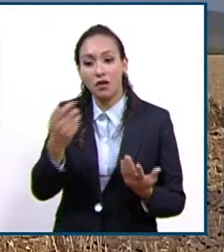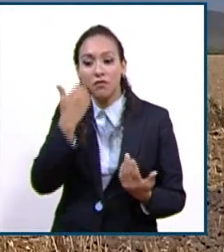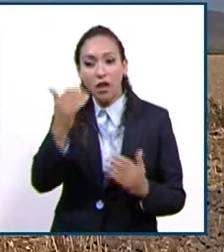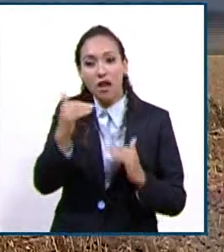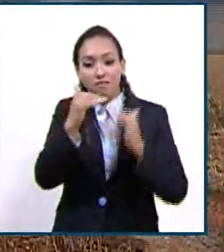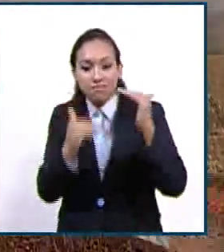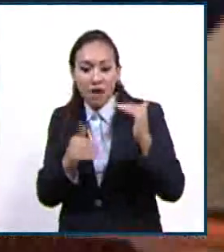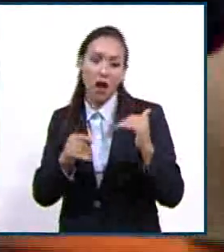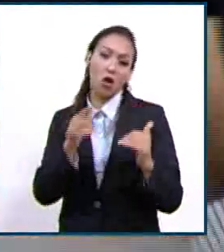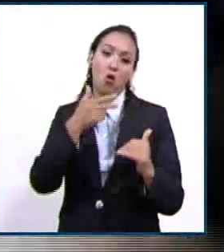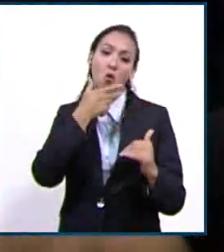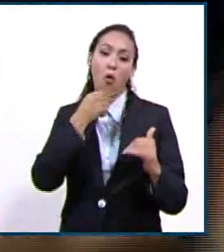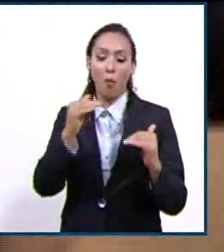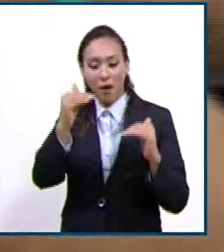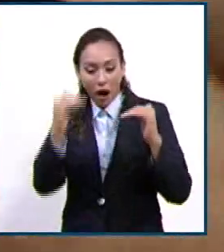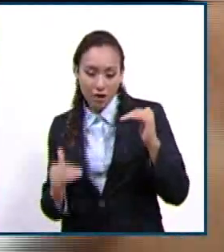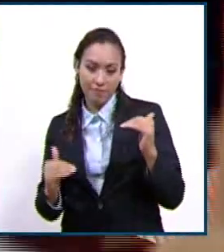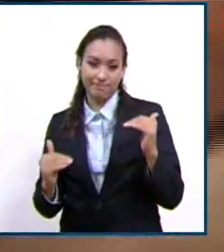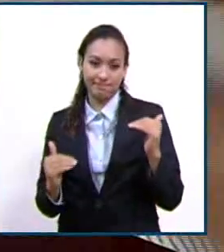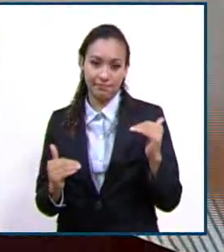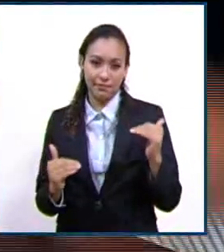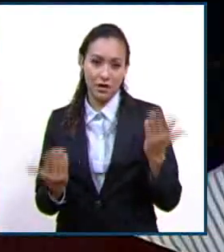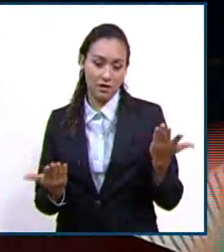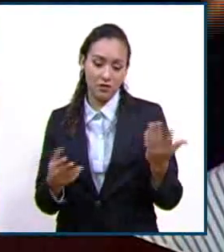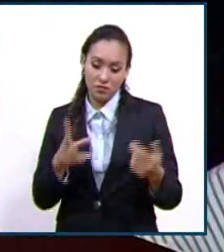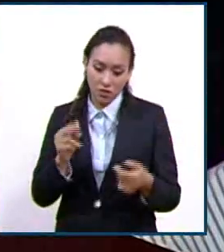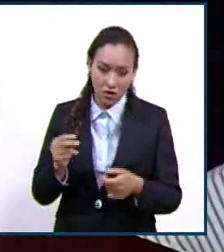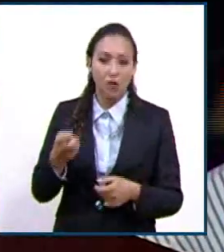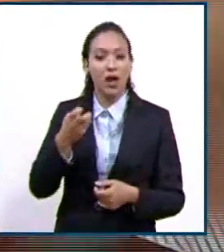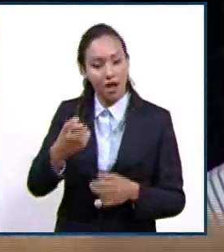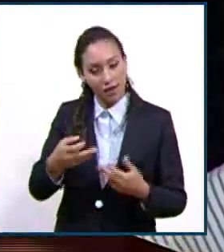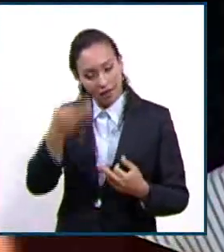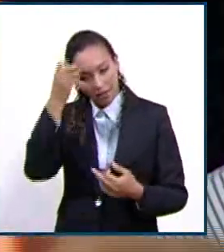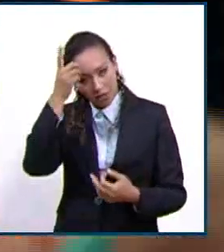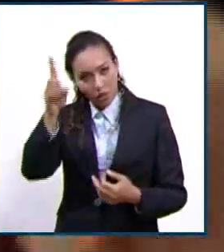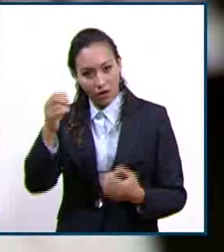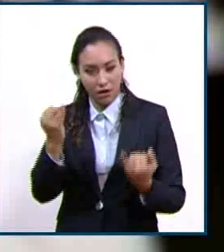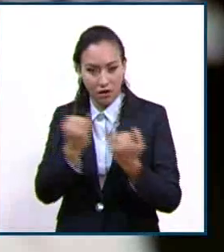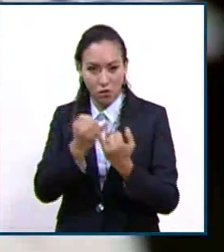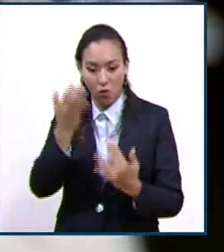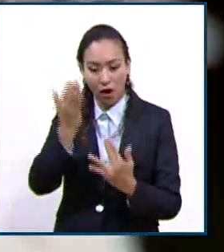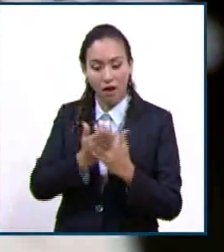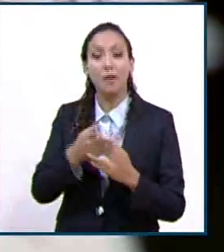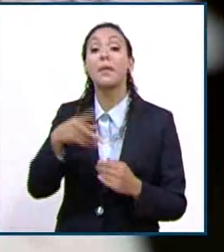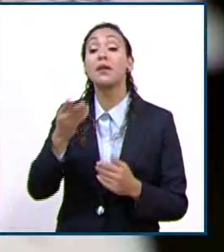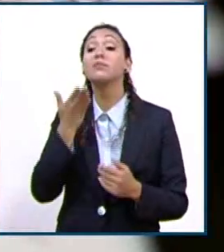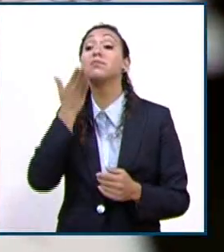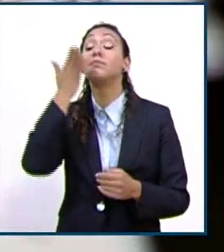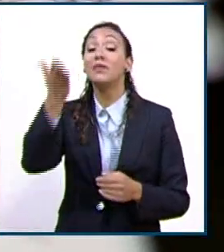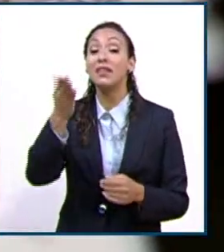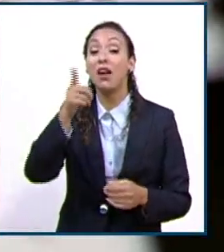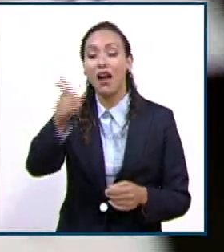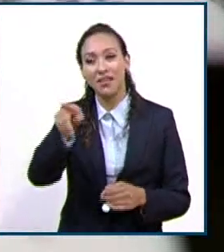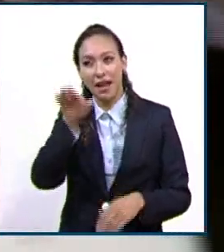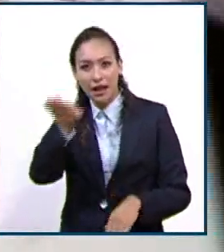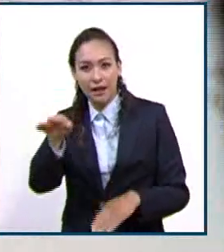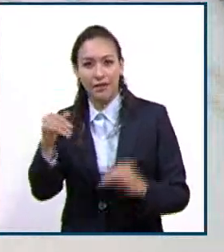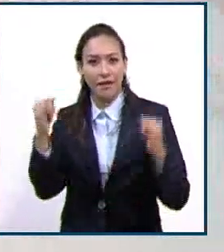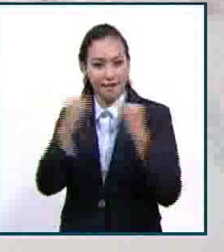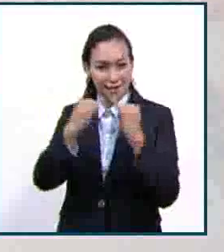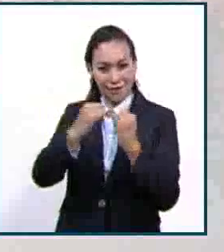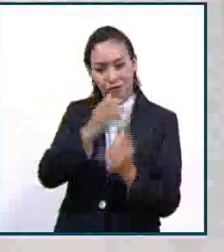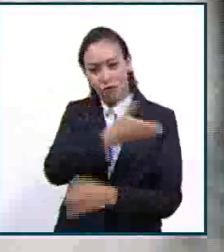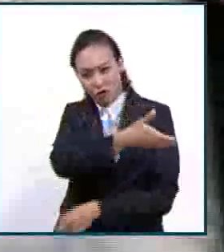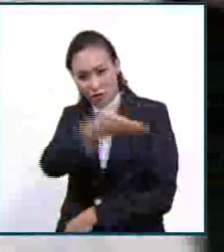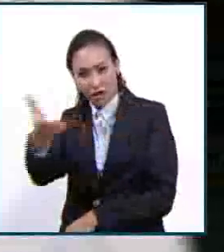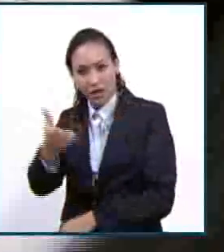que pone a la mujer en desventaja en el juicio agrario. Además, ordenó al Registro Nacional Agrario abstenerse de